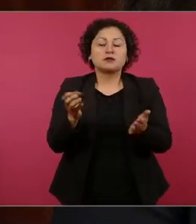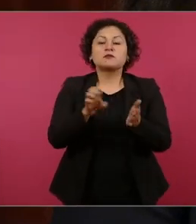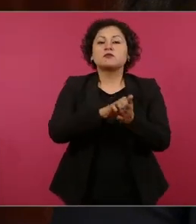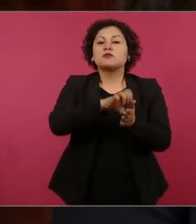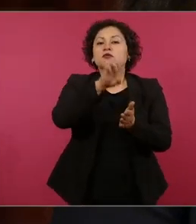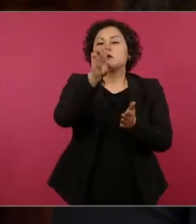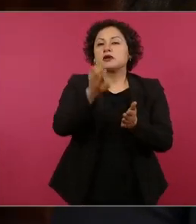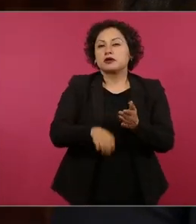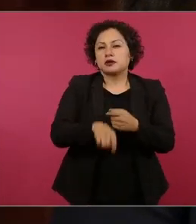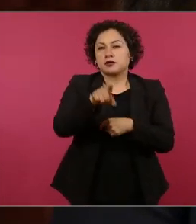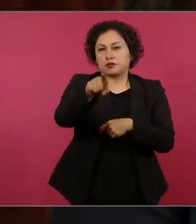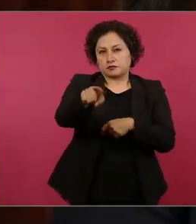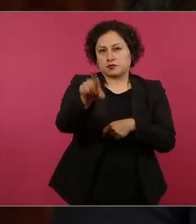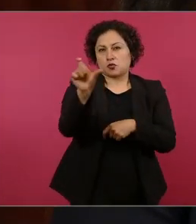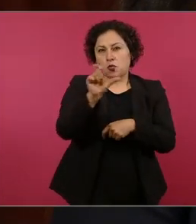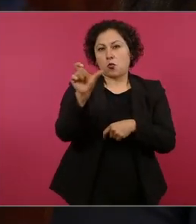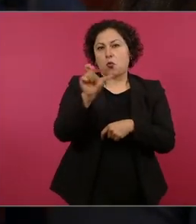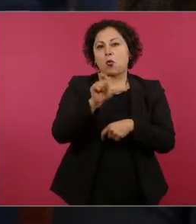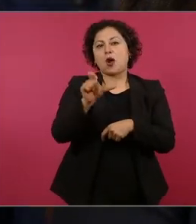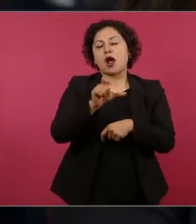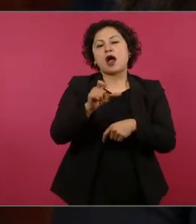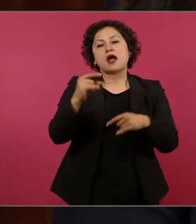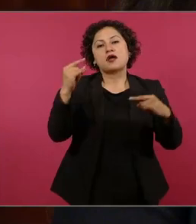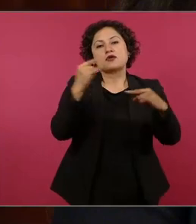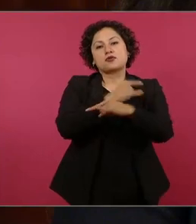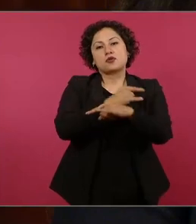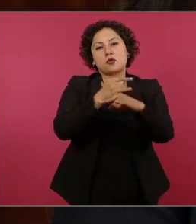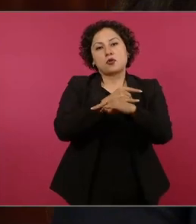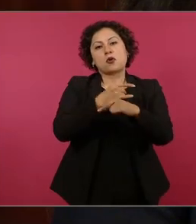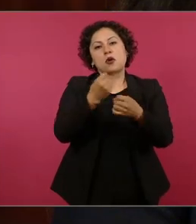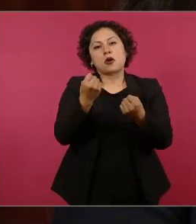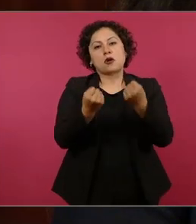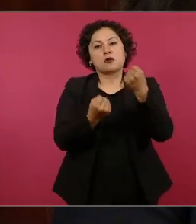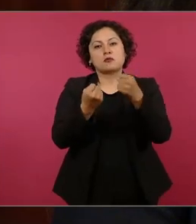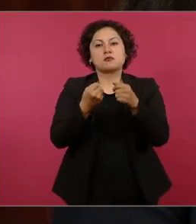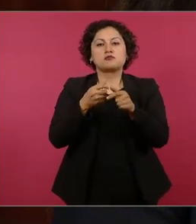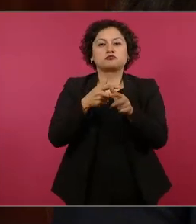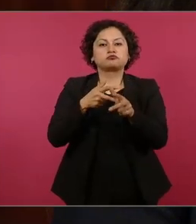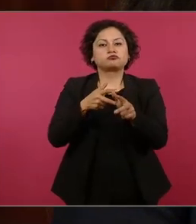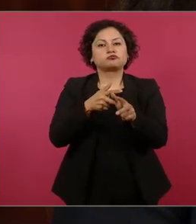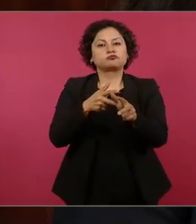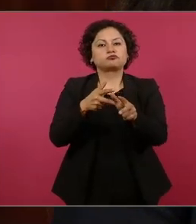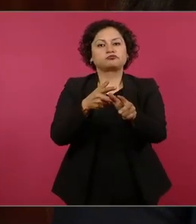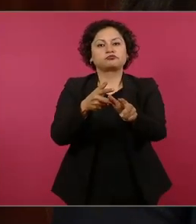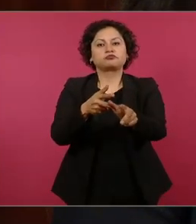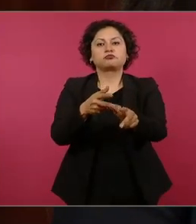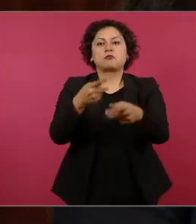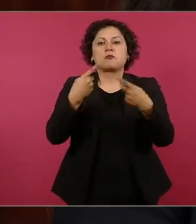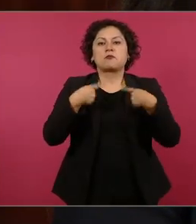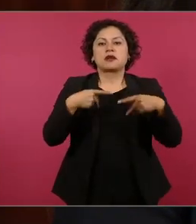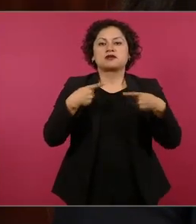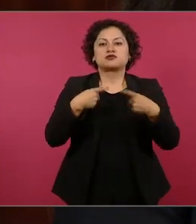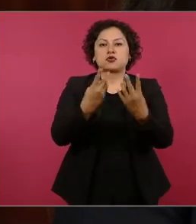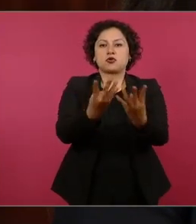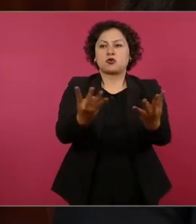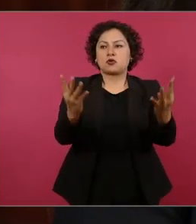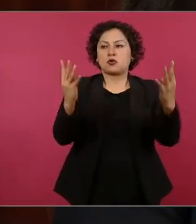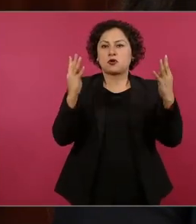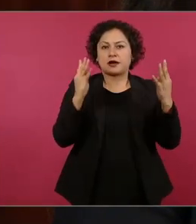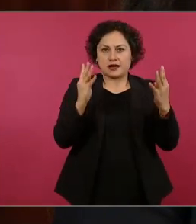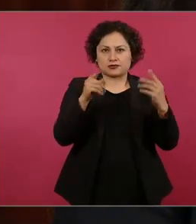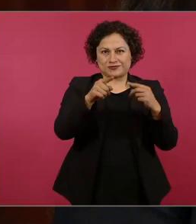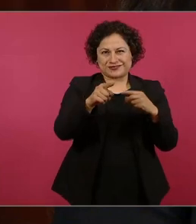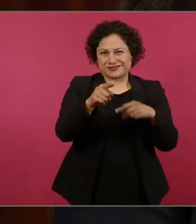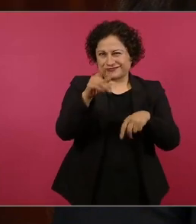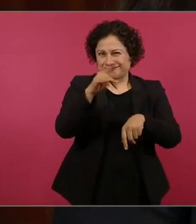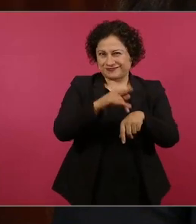cuando los paran usted le ha tocado que cuando a Gira la gente la la gente lo detiene le entrega demandas le entrega pero en esta ocasión